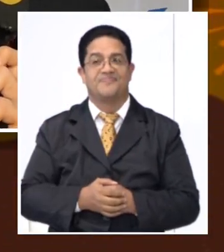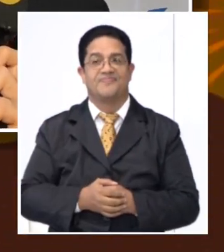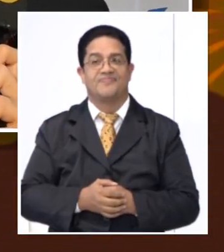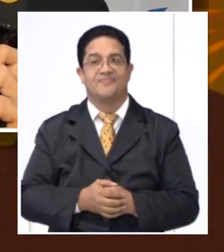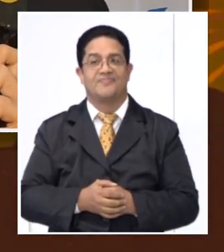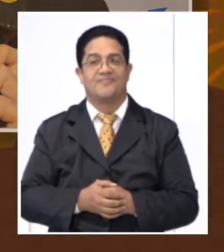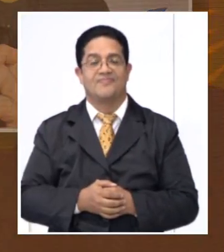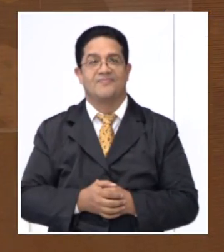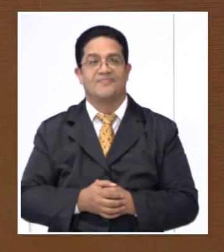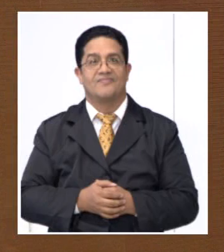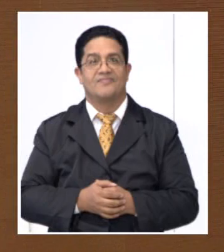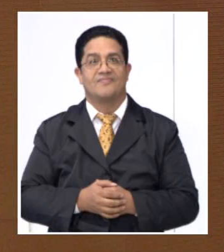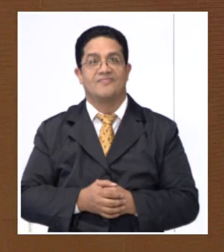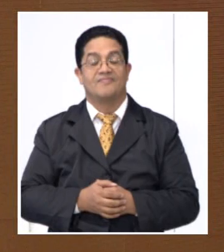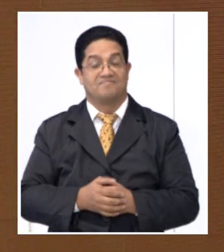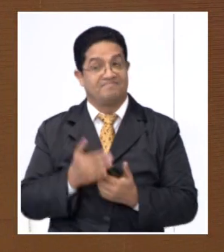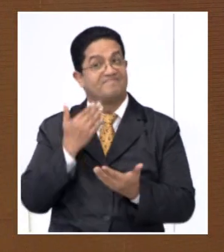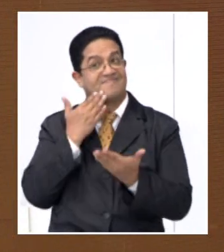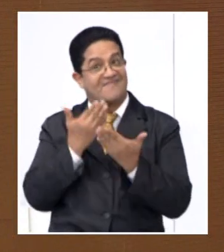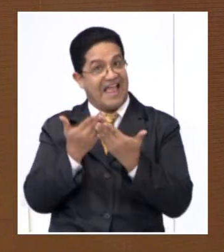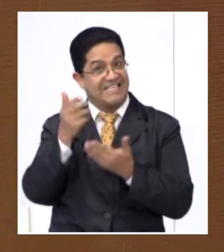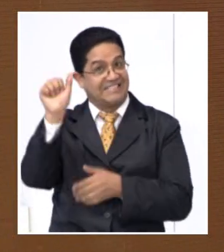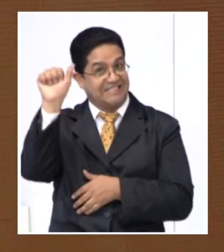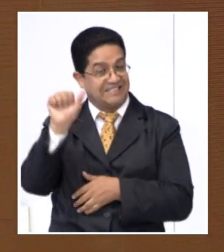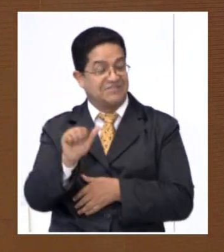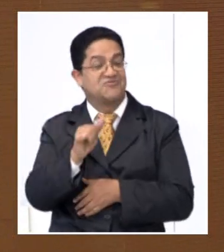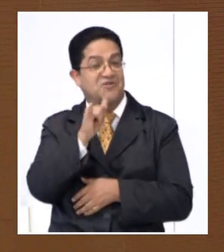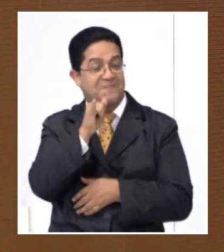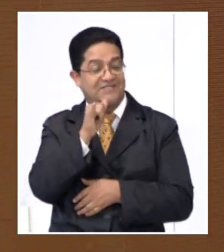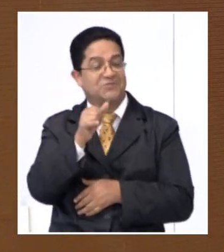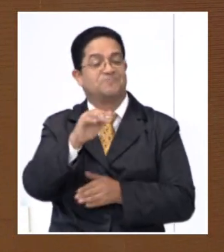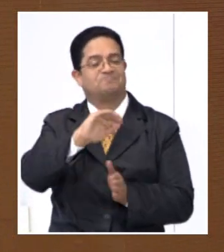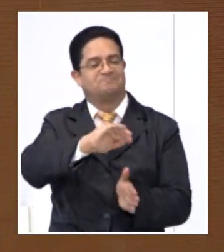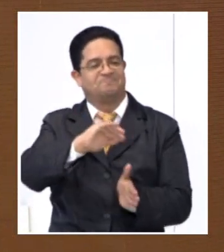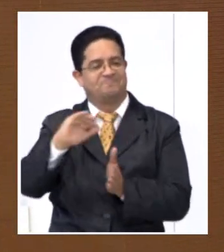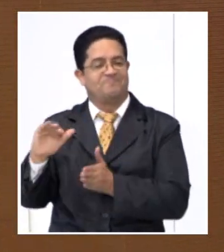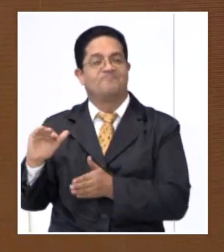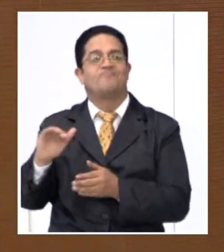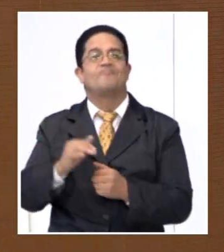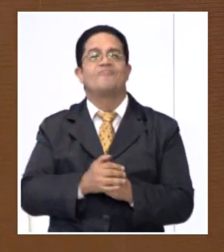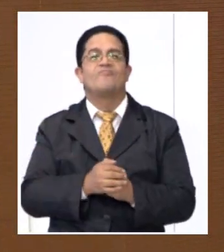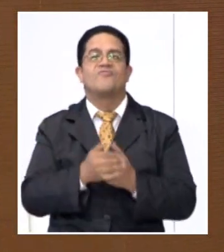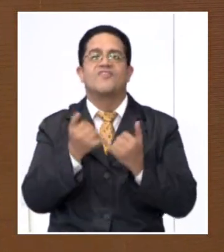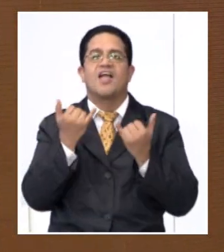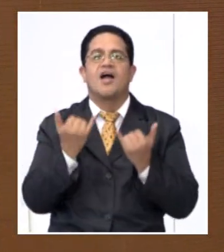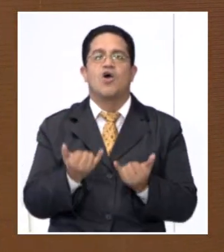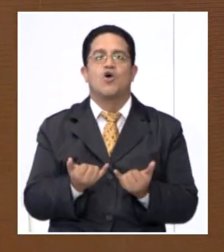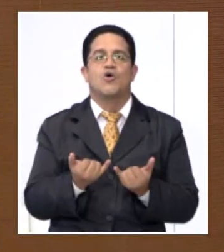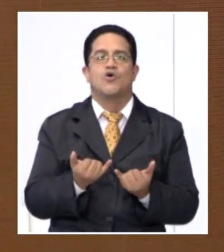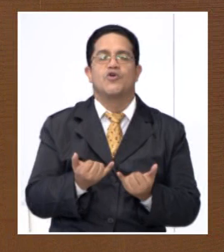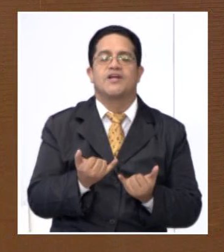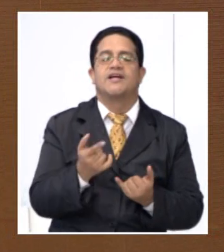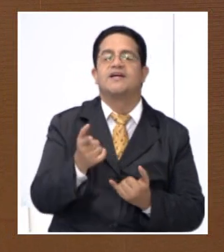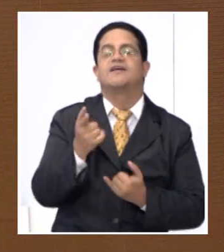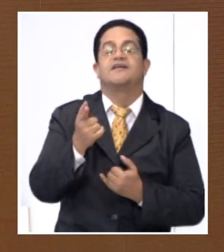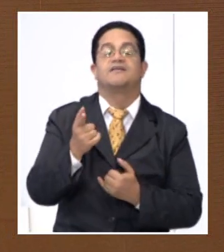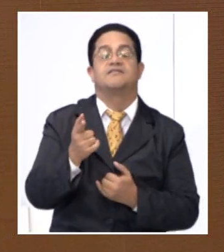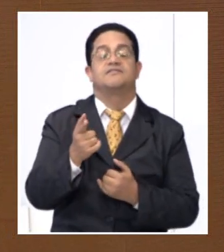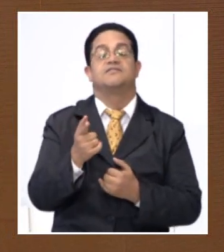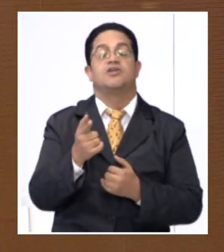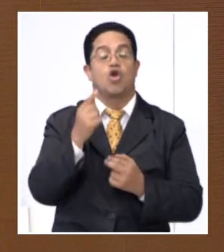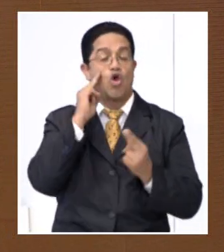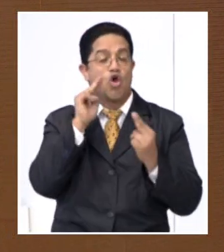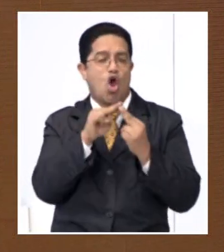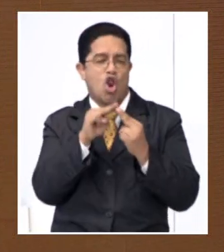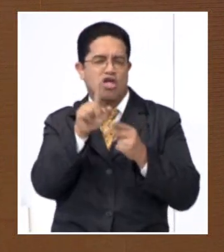Adelante. José Francisco, gracias por este aporte. Nosotros vamos a seguir avanzando y en esta oportunidad, en nuestro segmento Conoce tu